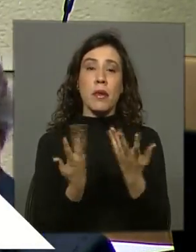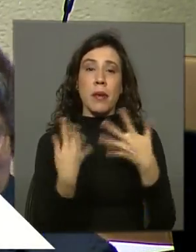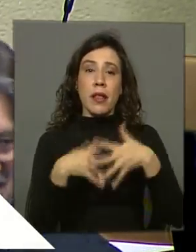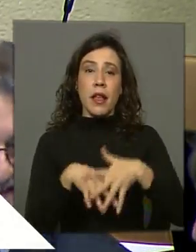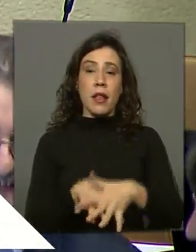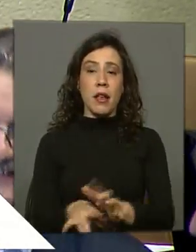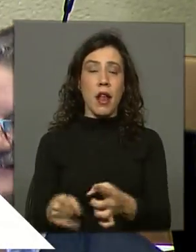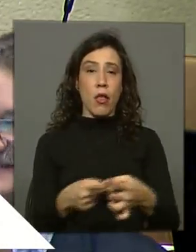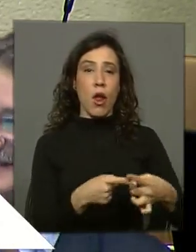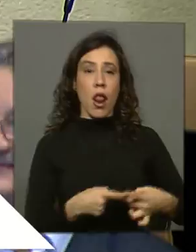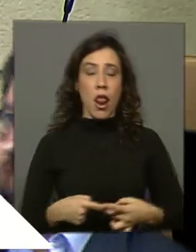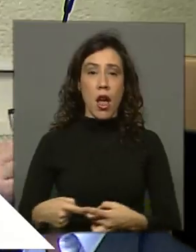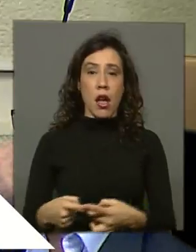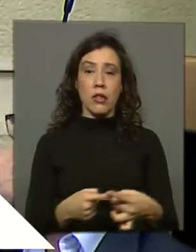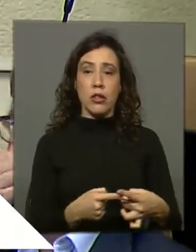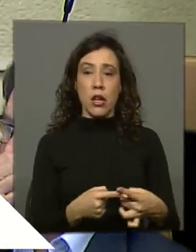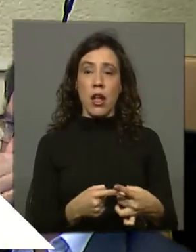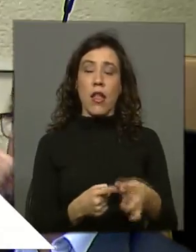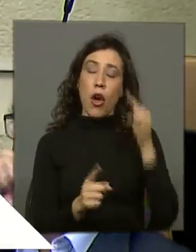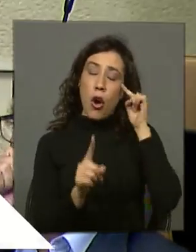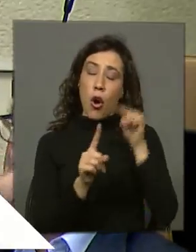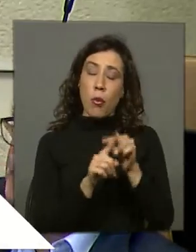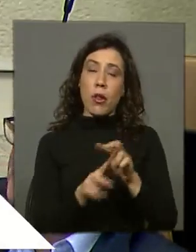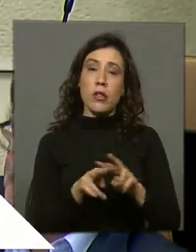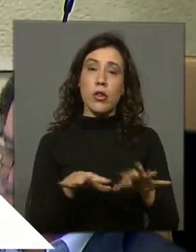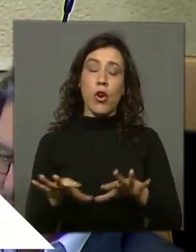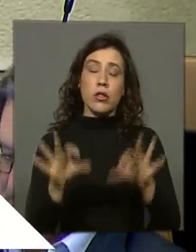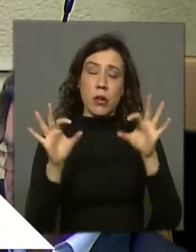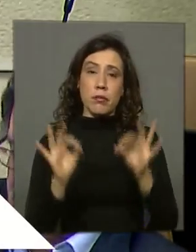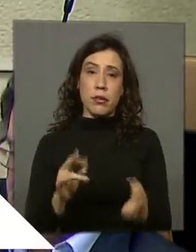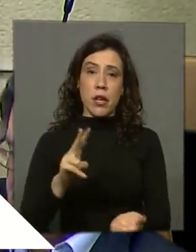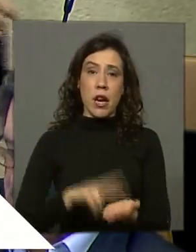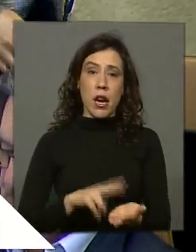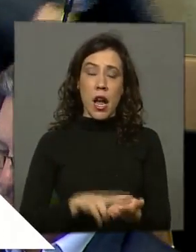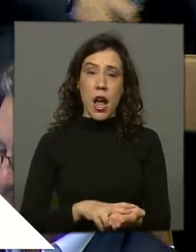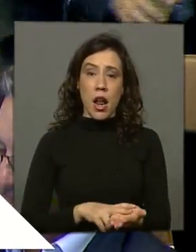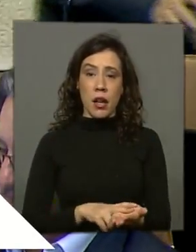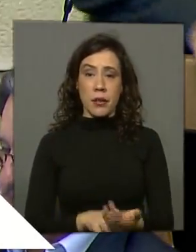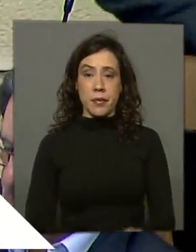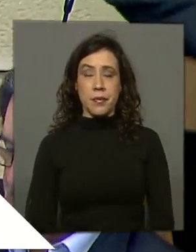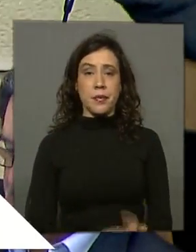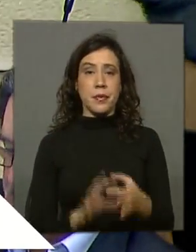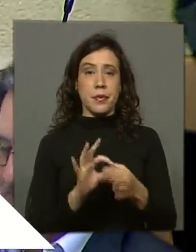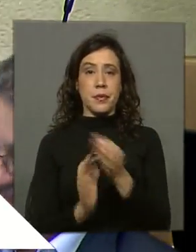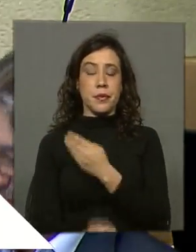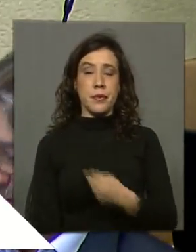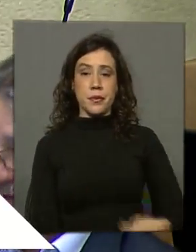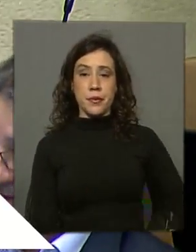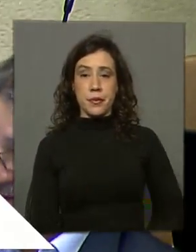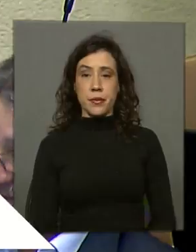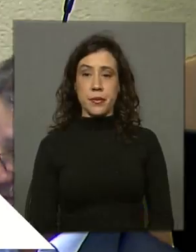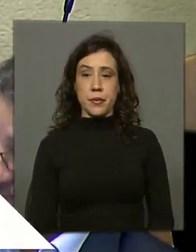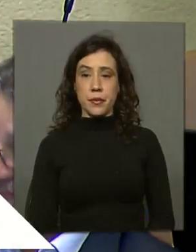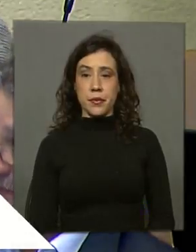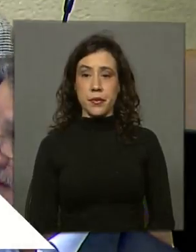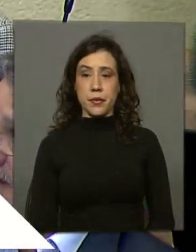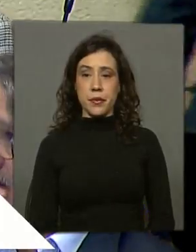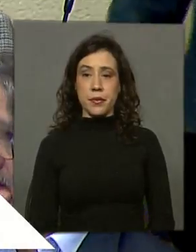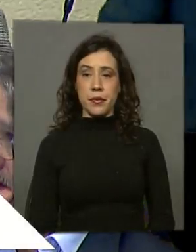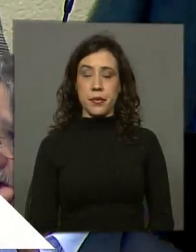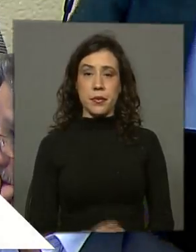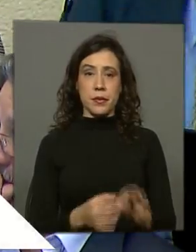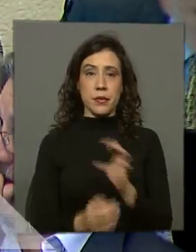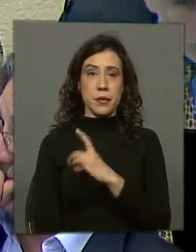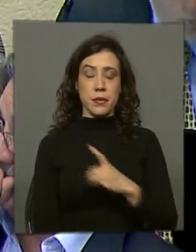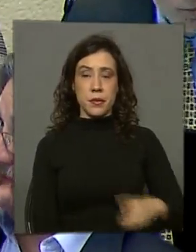sociedad pero desde el punto de vista objetivo con acciones prácticas y reales que den cuenta de ello muchas gracias presidente gracias diputado